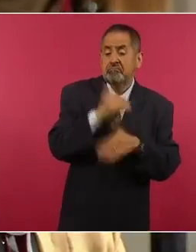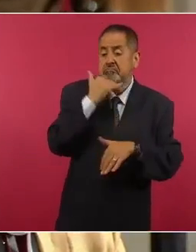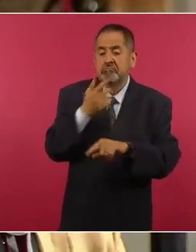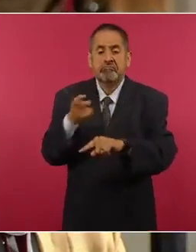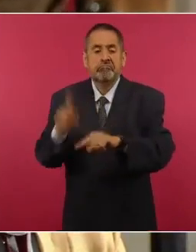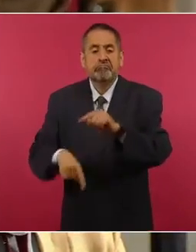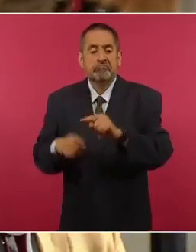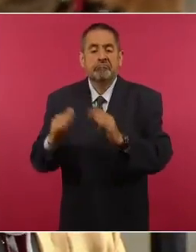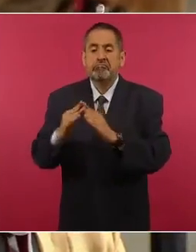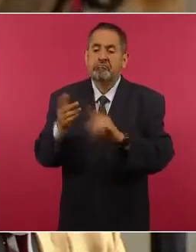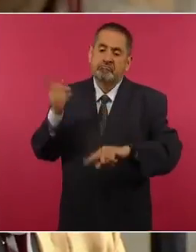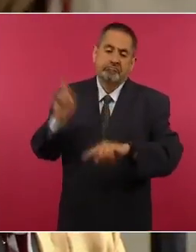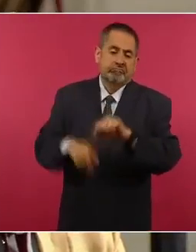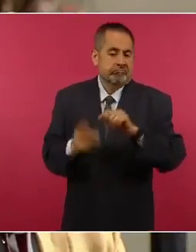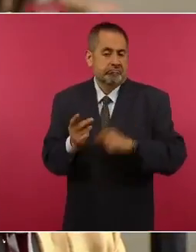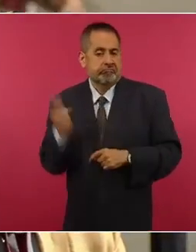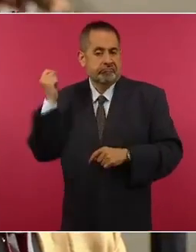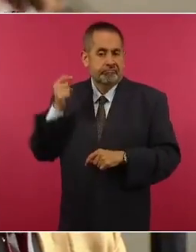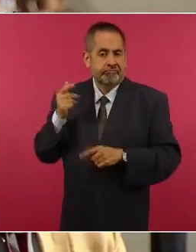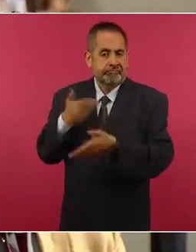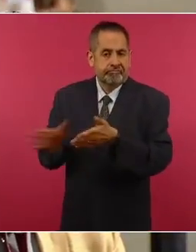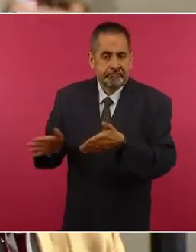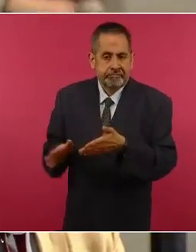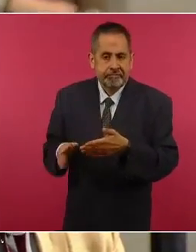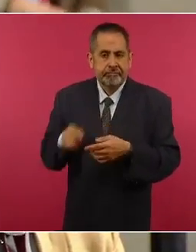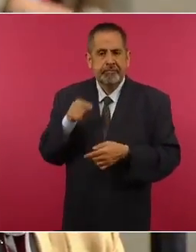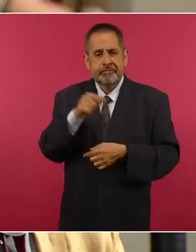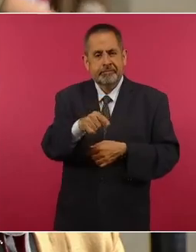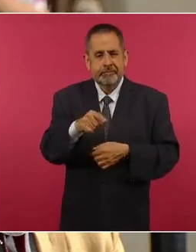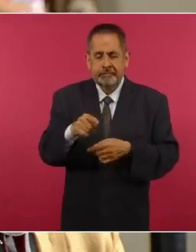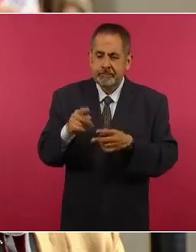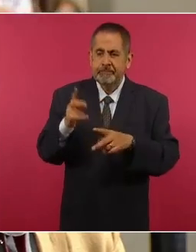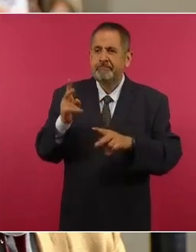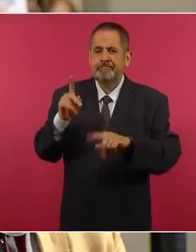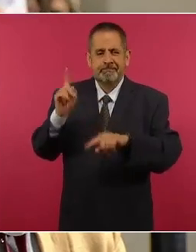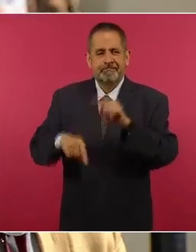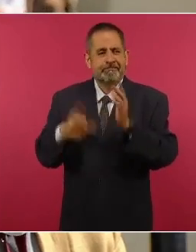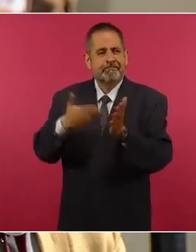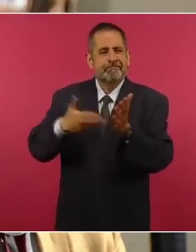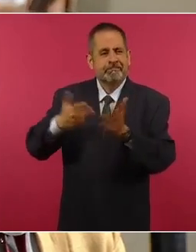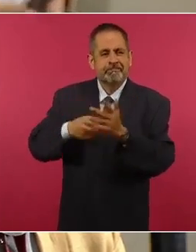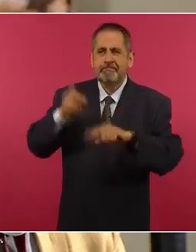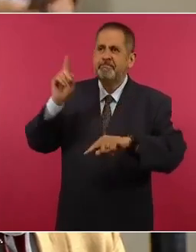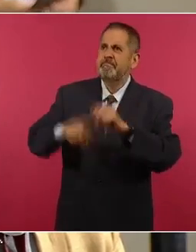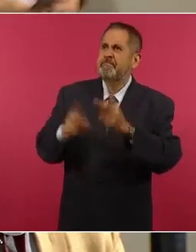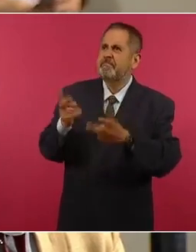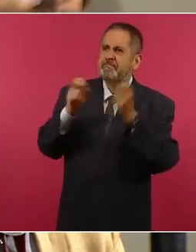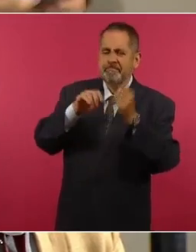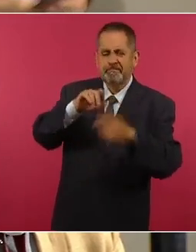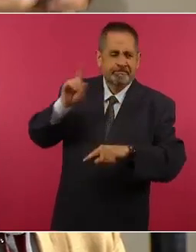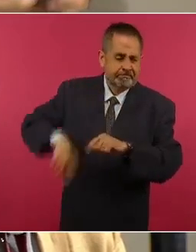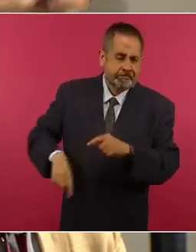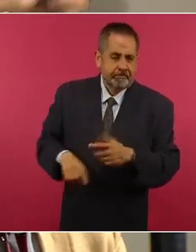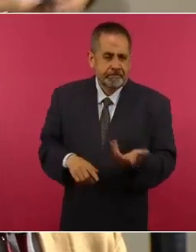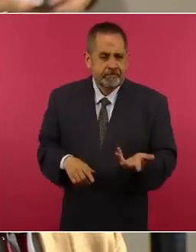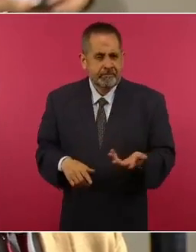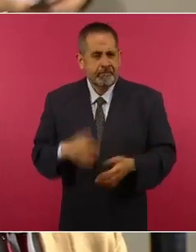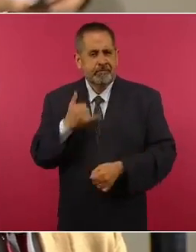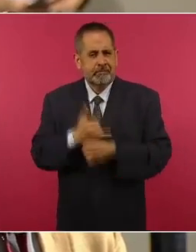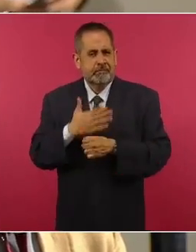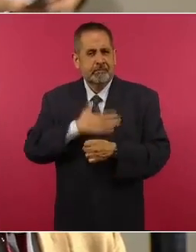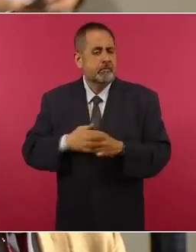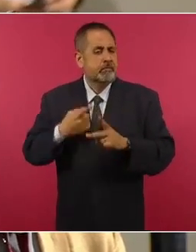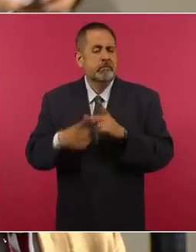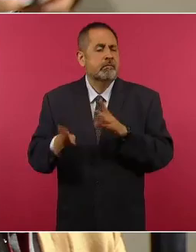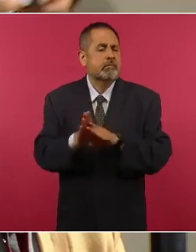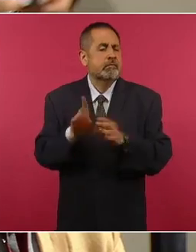de su único patrimonio, además de robarle su taller de torno y herramienta. Esta injusticia dio inicio en